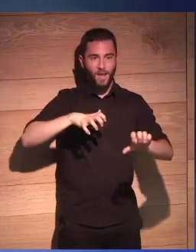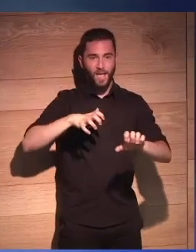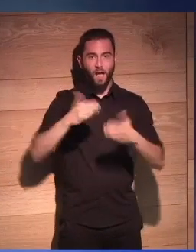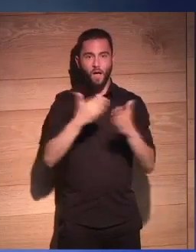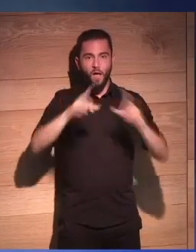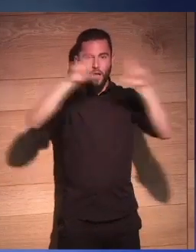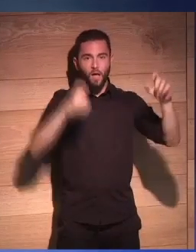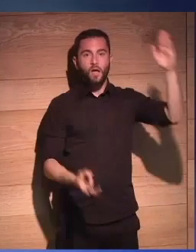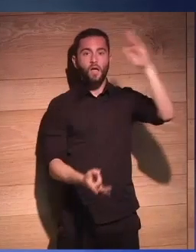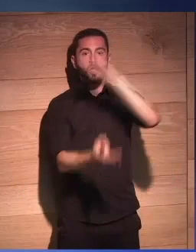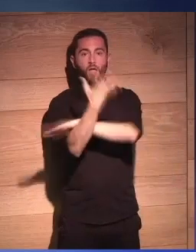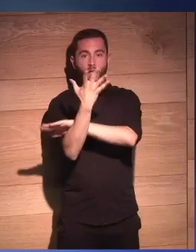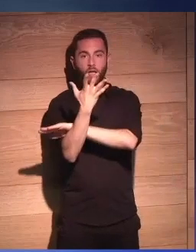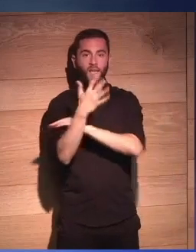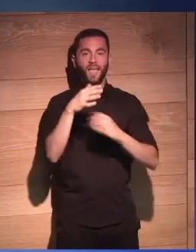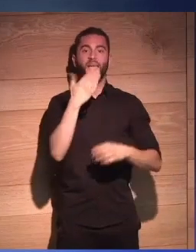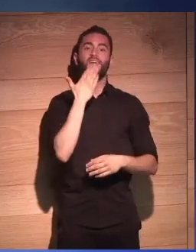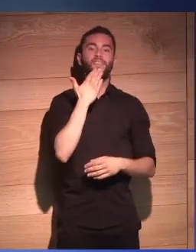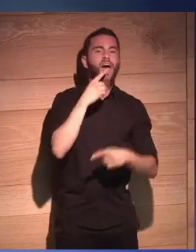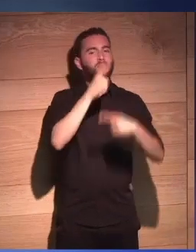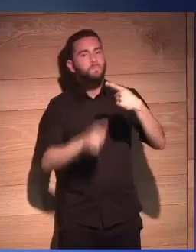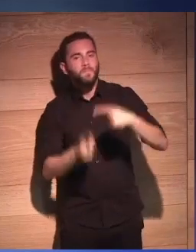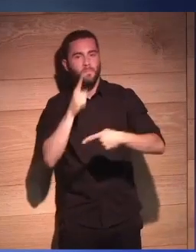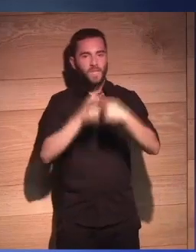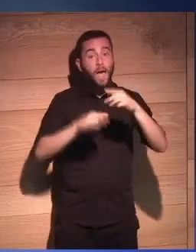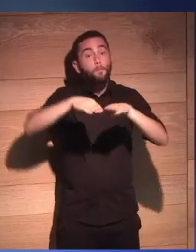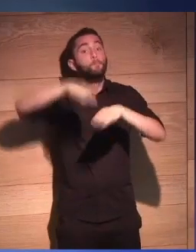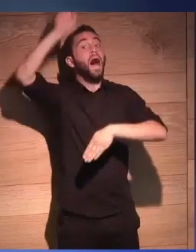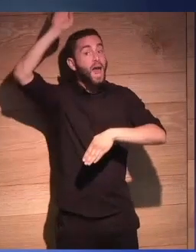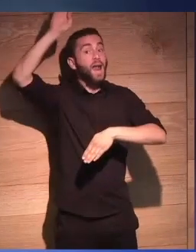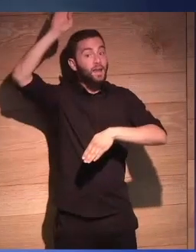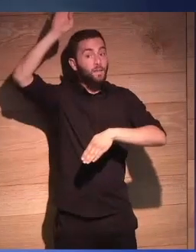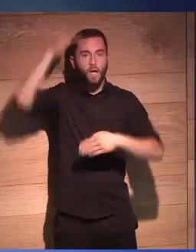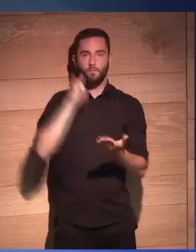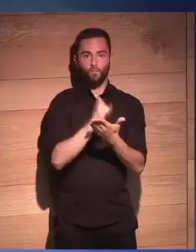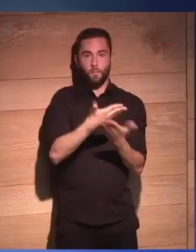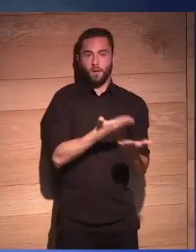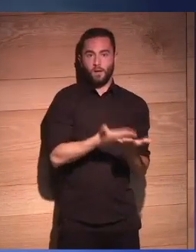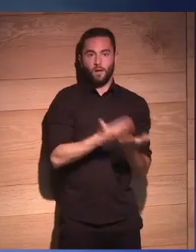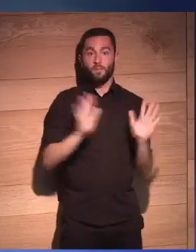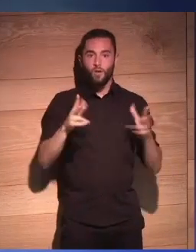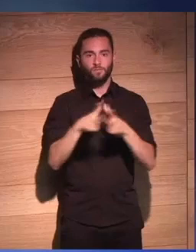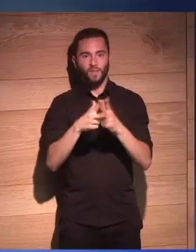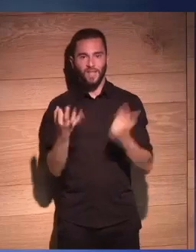emprendedores, fundadores de mediana edad para arriba. Y ahí están las pruebas. ¿Pero qué pasa en la